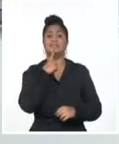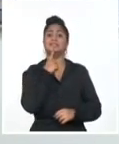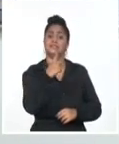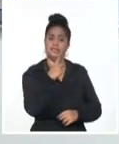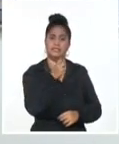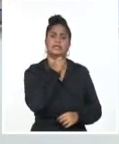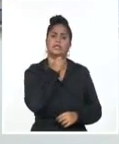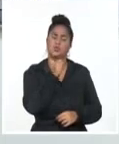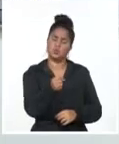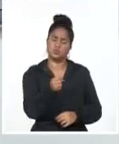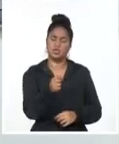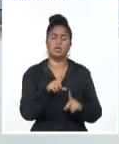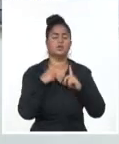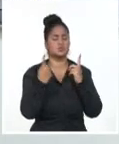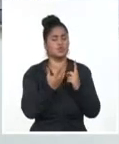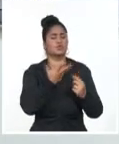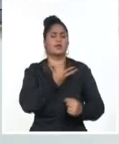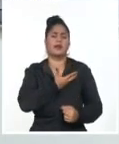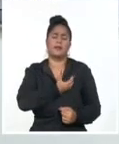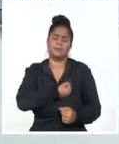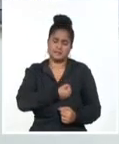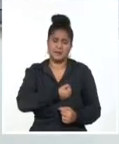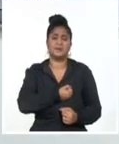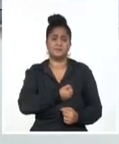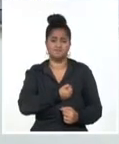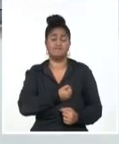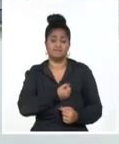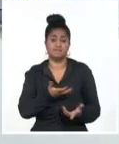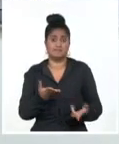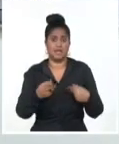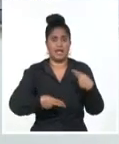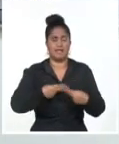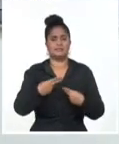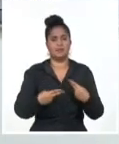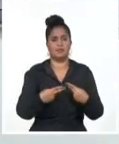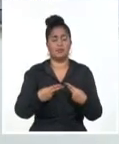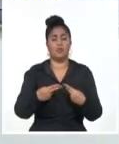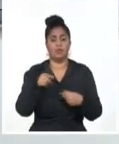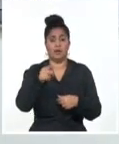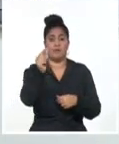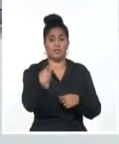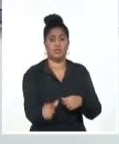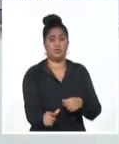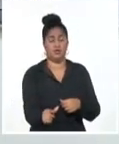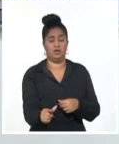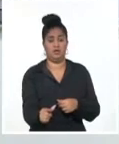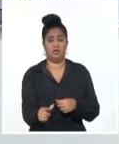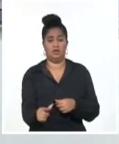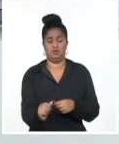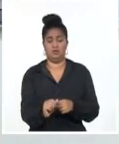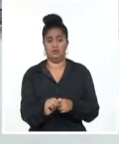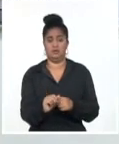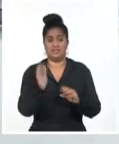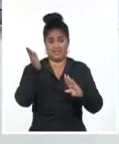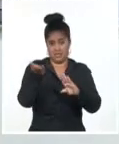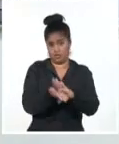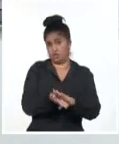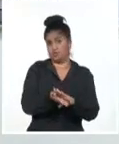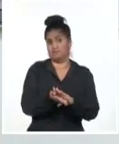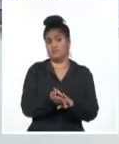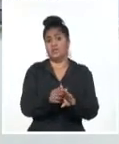estado, lamentablemente, hemos tenido que hacer denuncias y tenemos un número importante de trabajadores